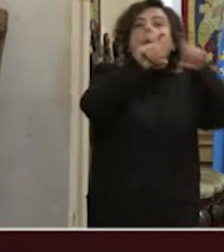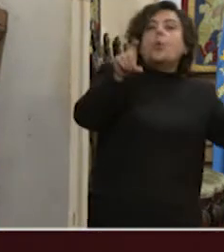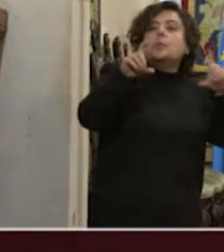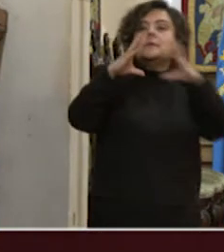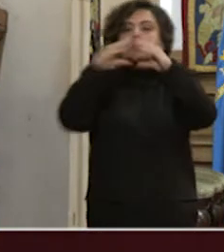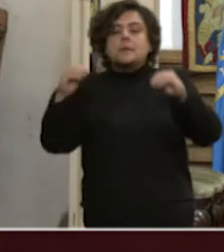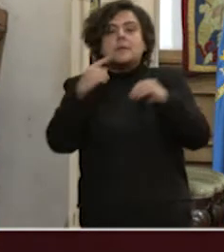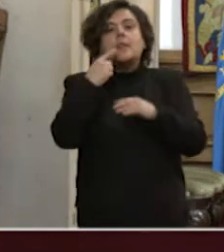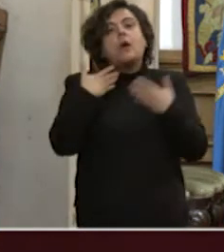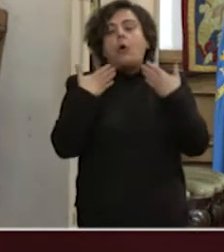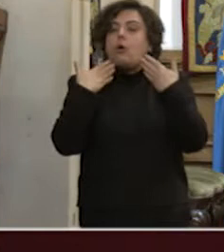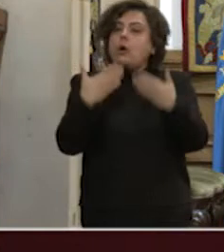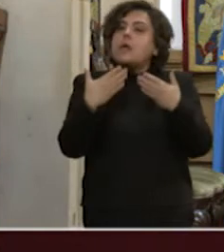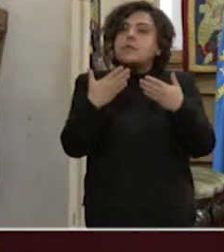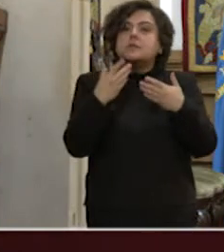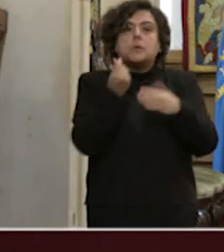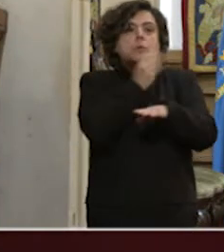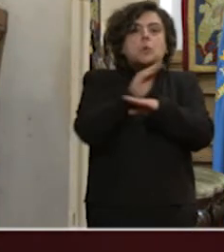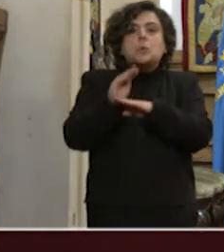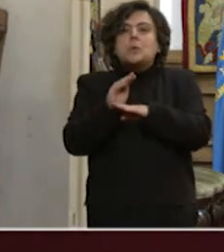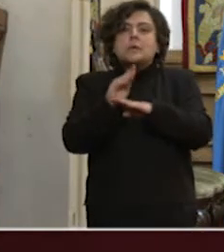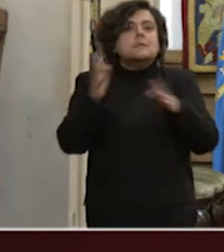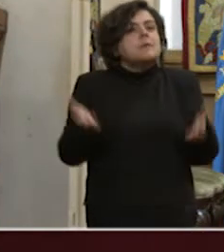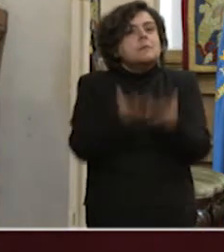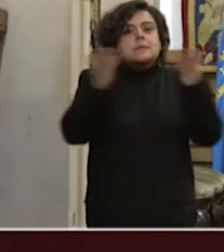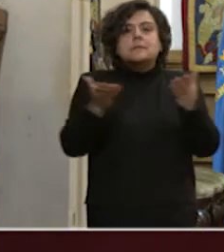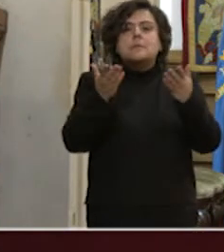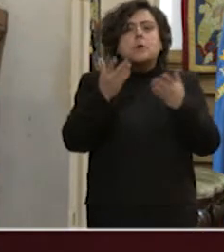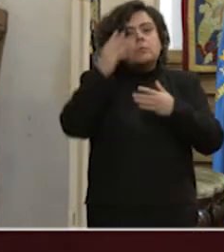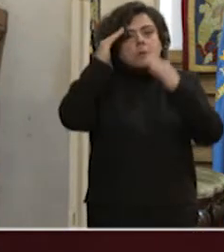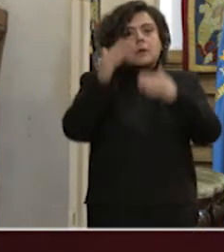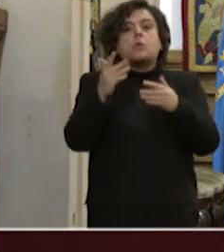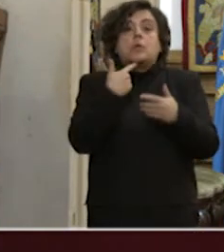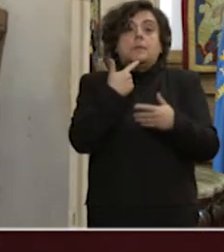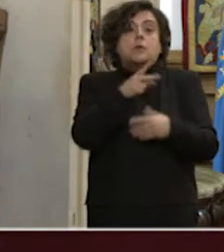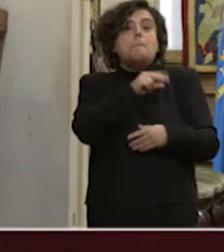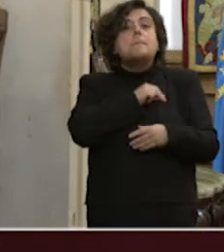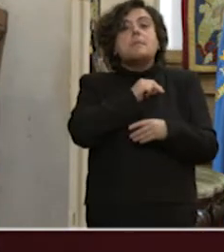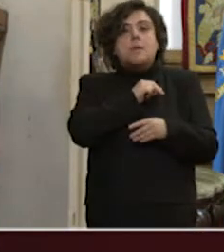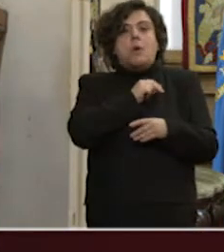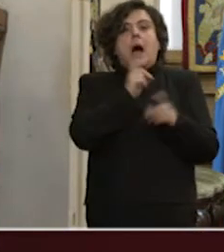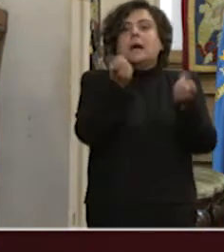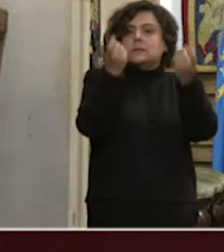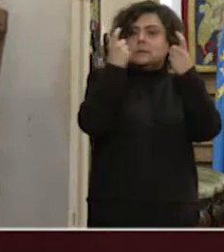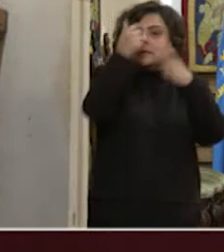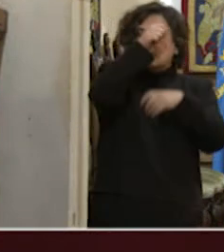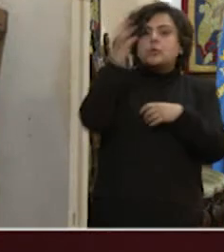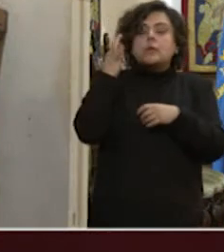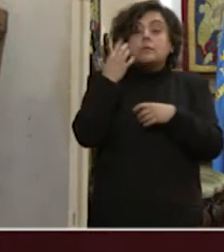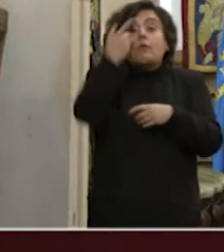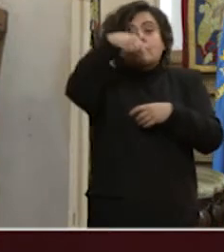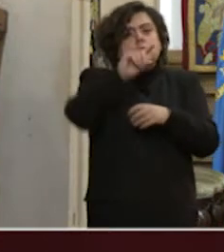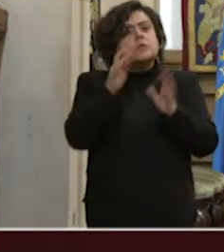Os agradezco este patrocinio que sirve de estímulo y reconocimiento al esfuerzo de nuestro estudiantado. Vosotros sois la